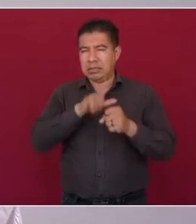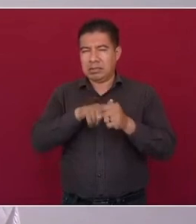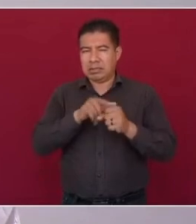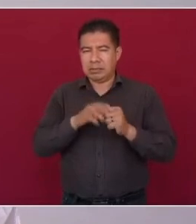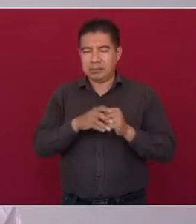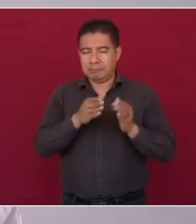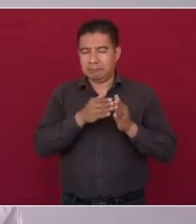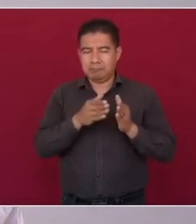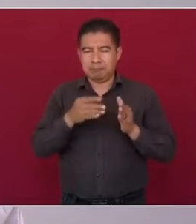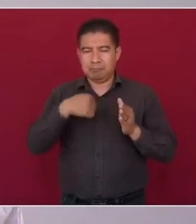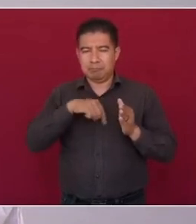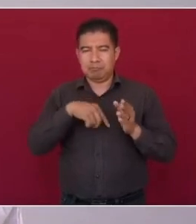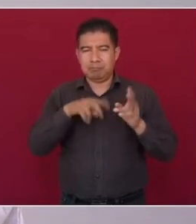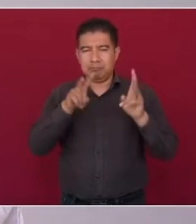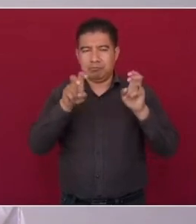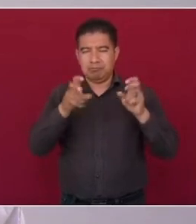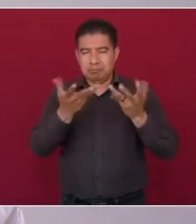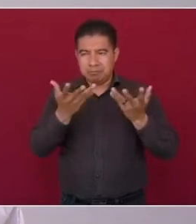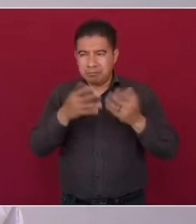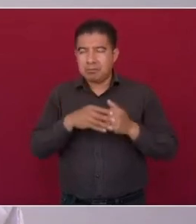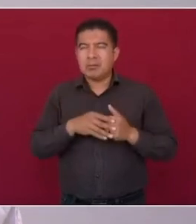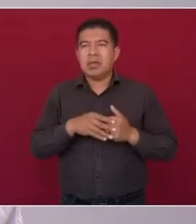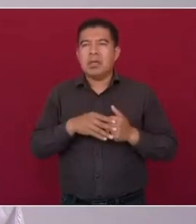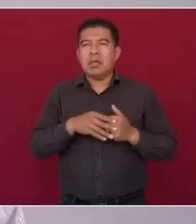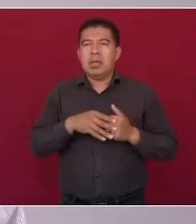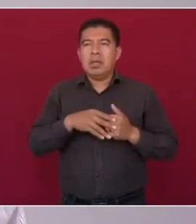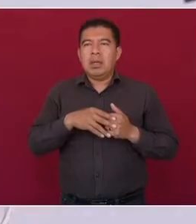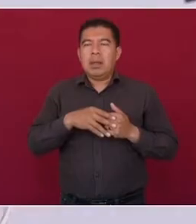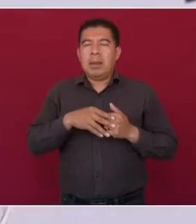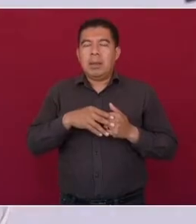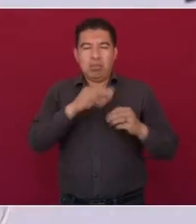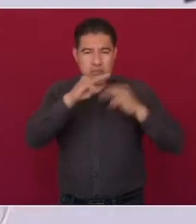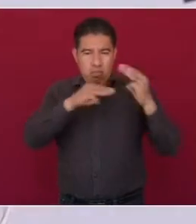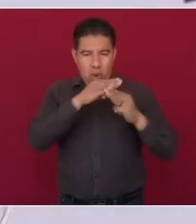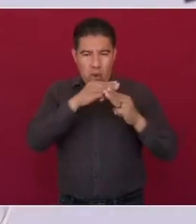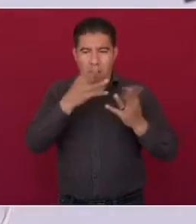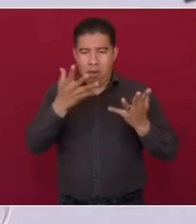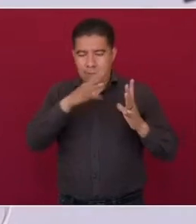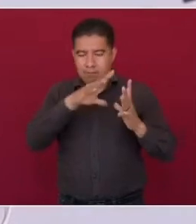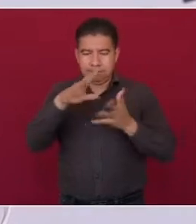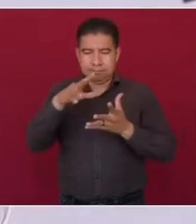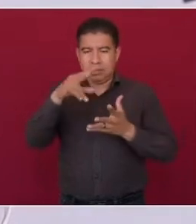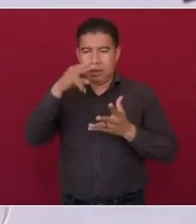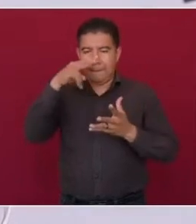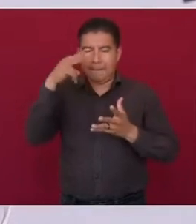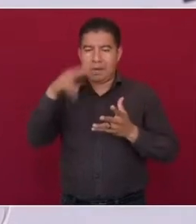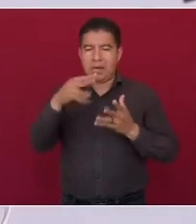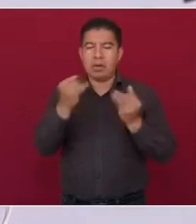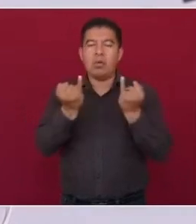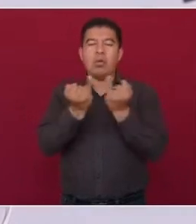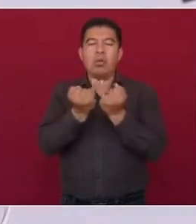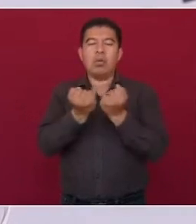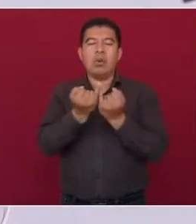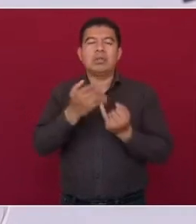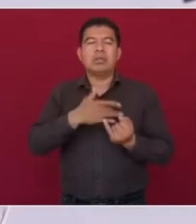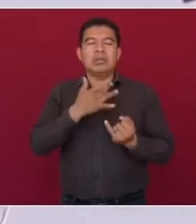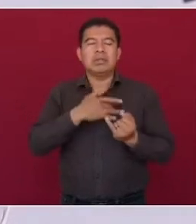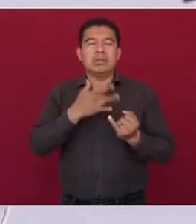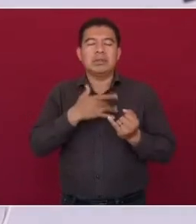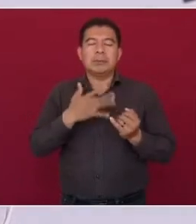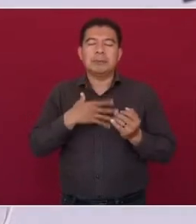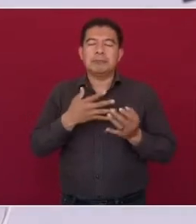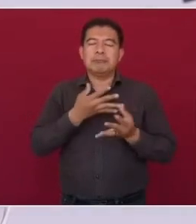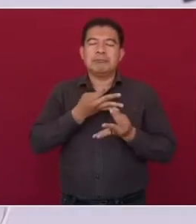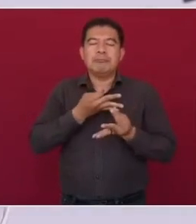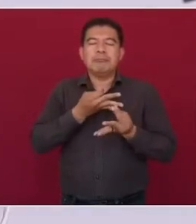en el mundo y México es un país muy atractivo para la